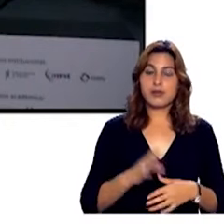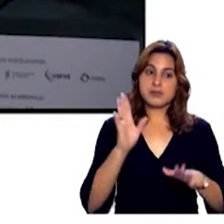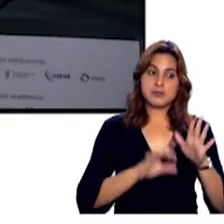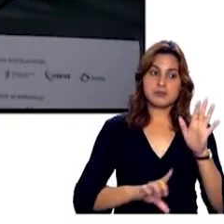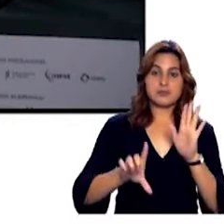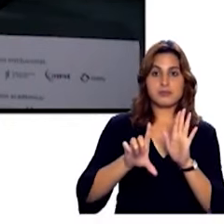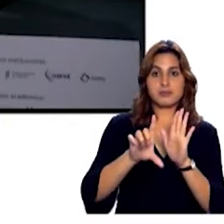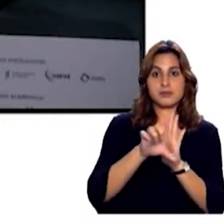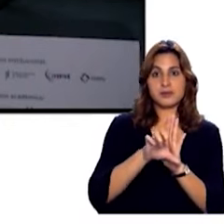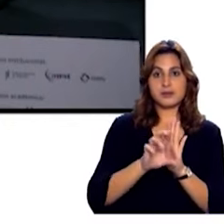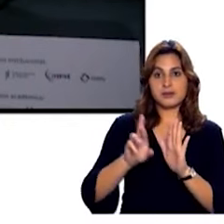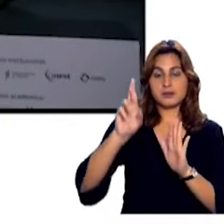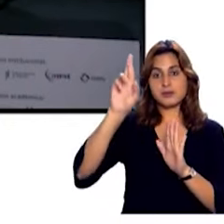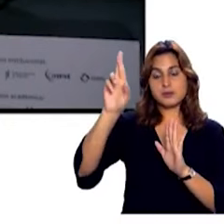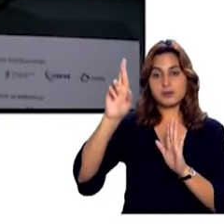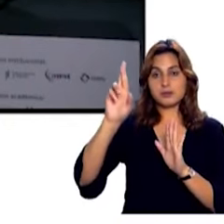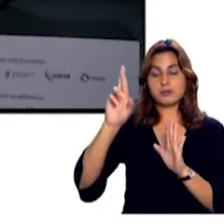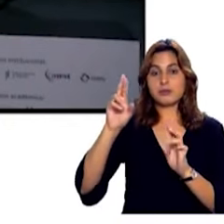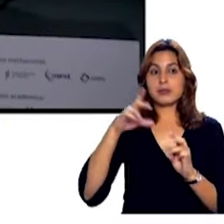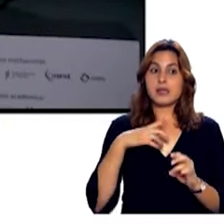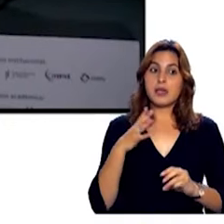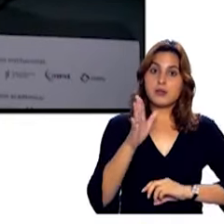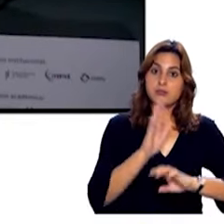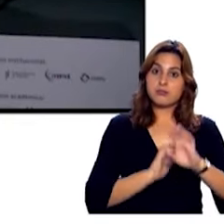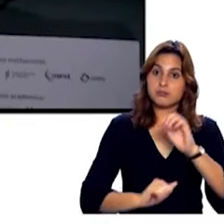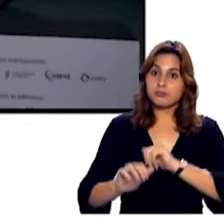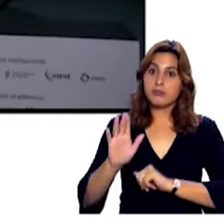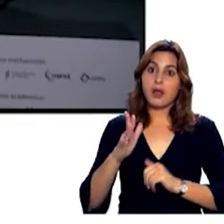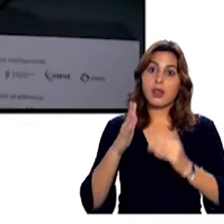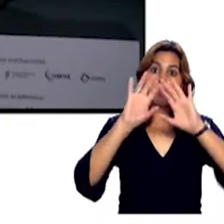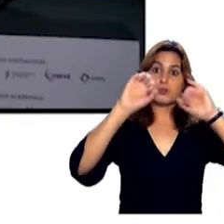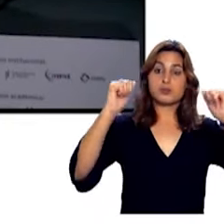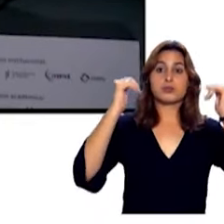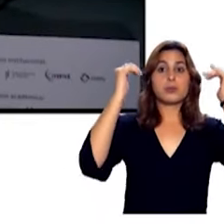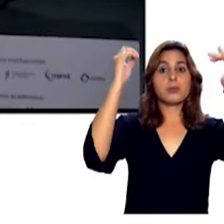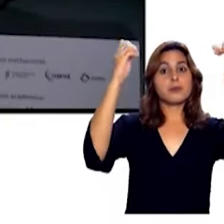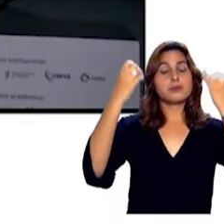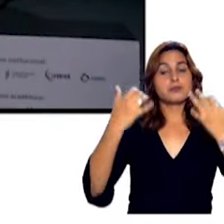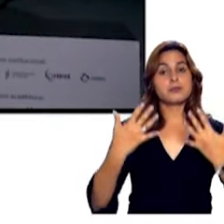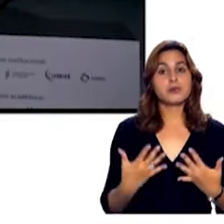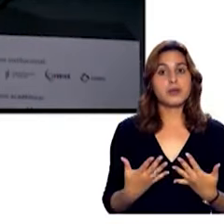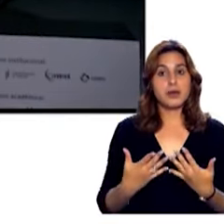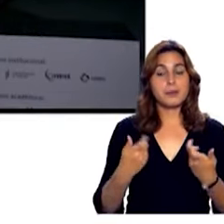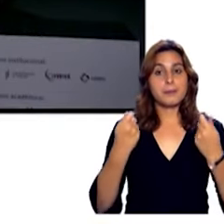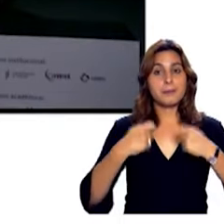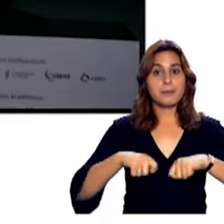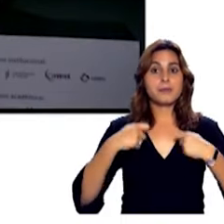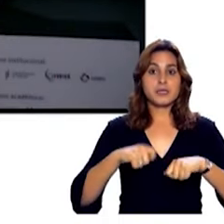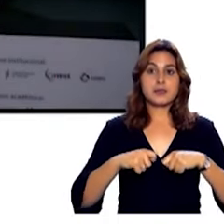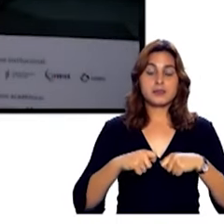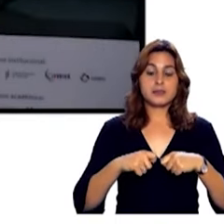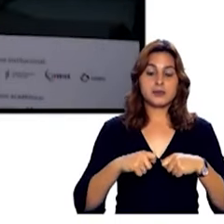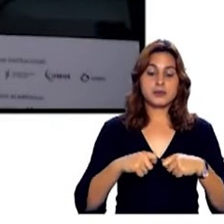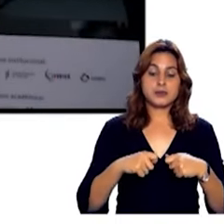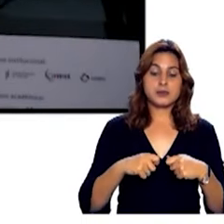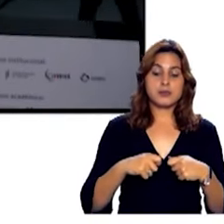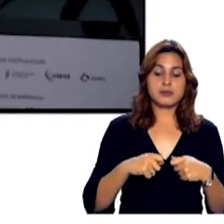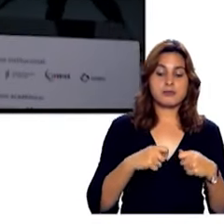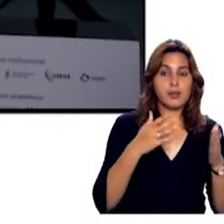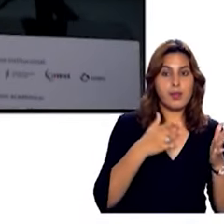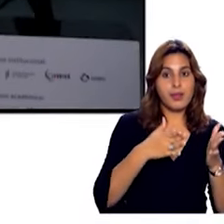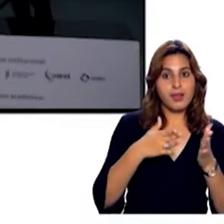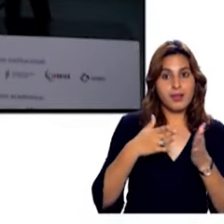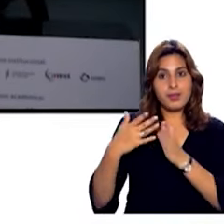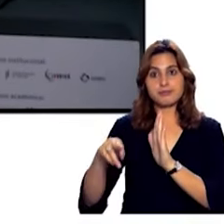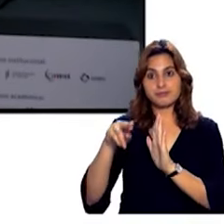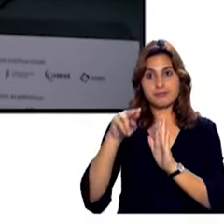al a los órganos Supremos para decir Hay que dar contenido a esta Norma notoria importancia especial gravedad que